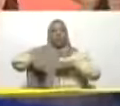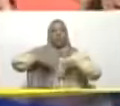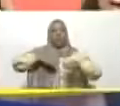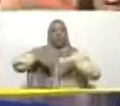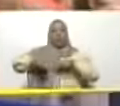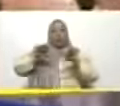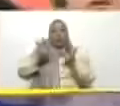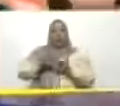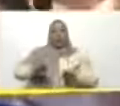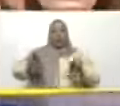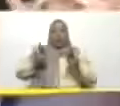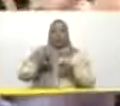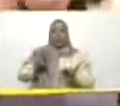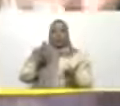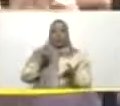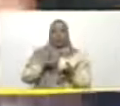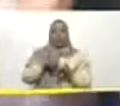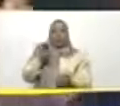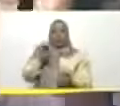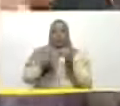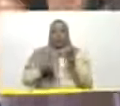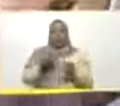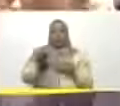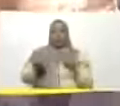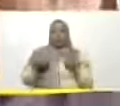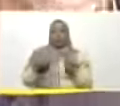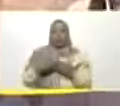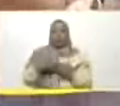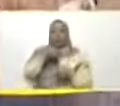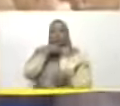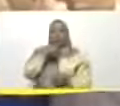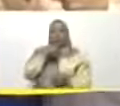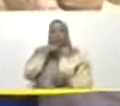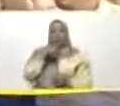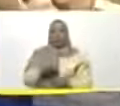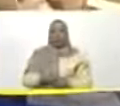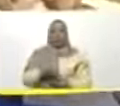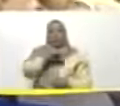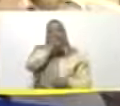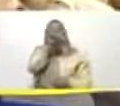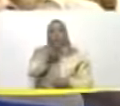cogede aragua el zulia